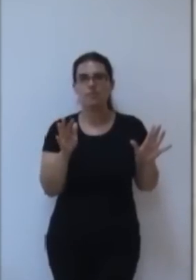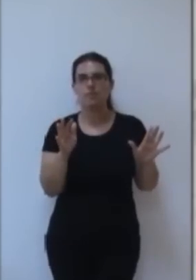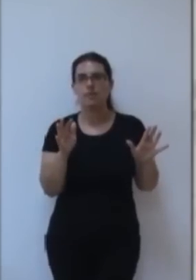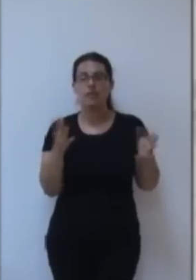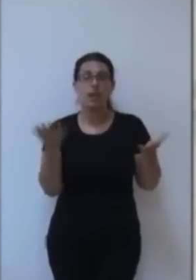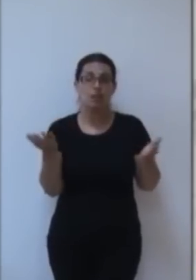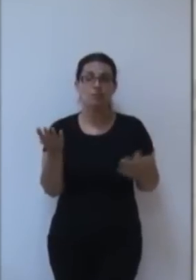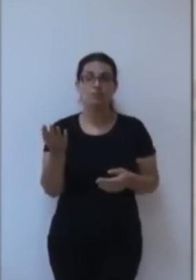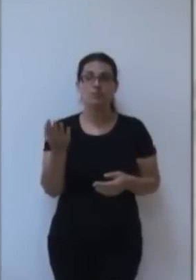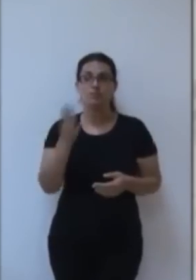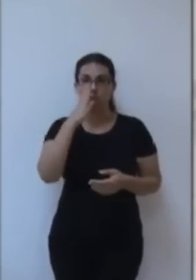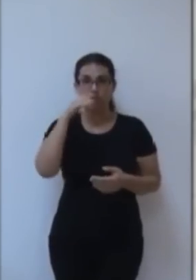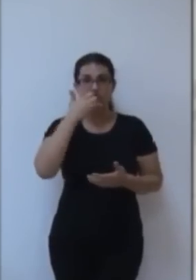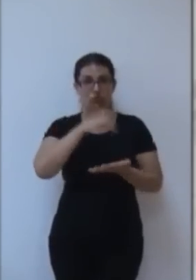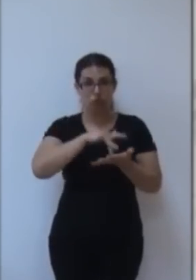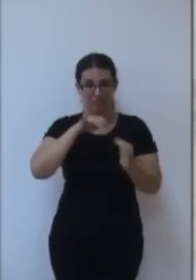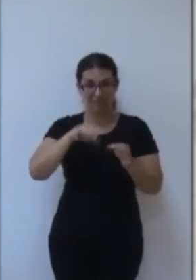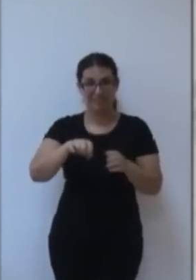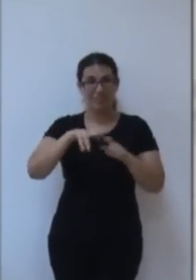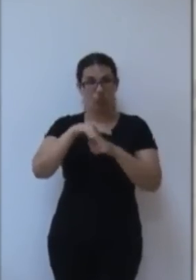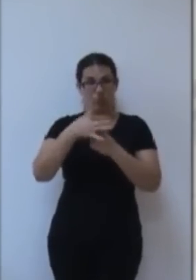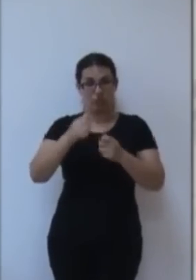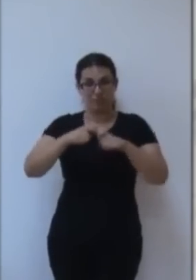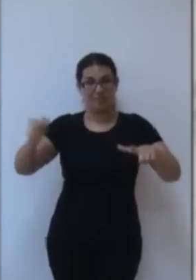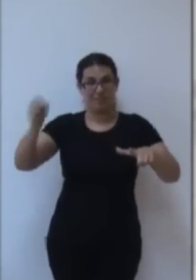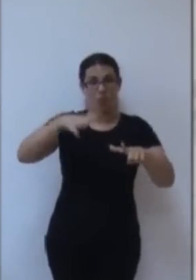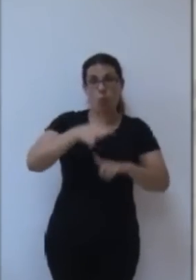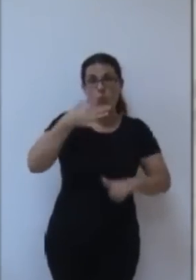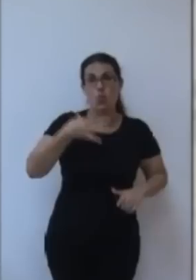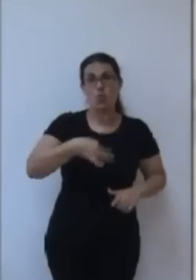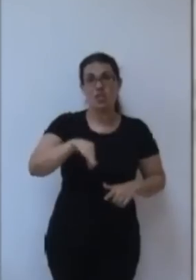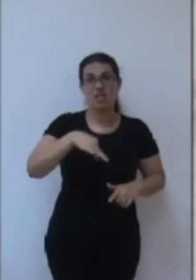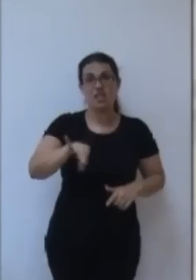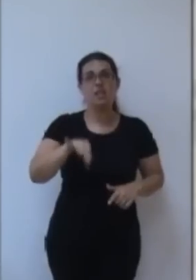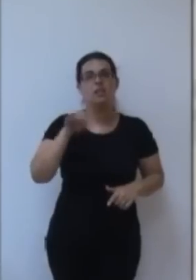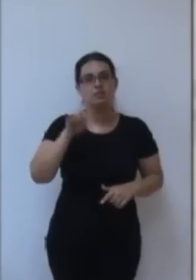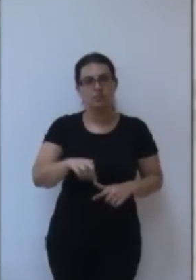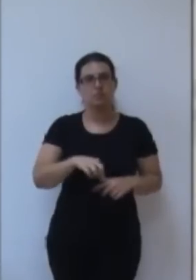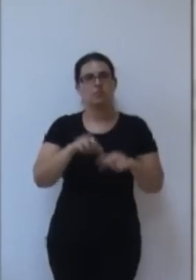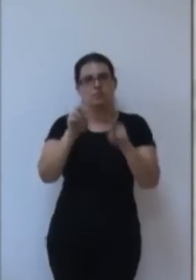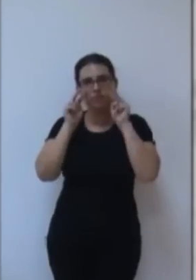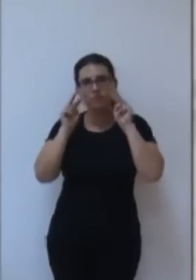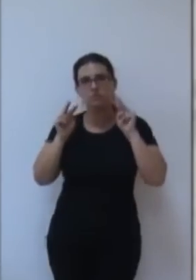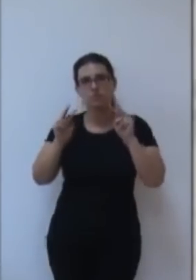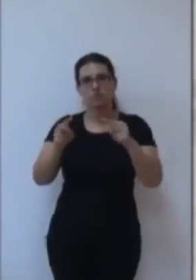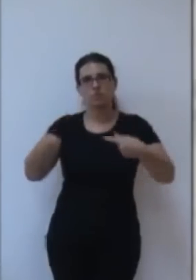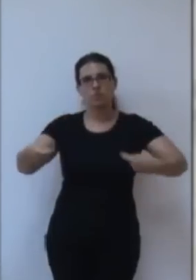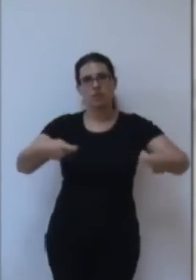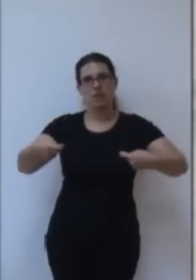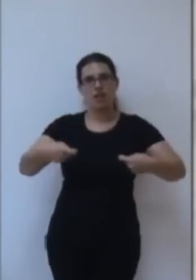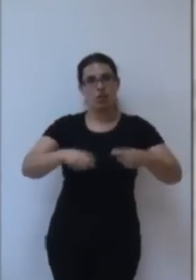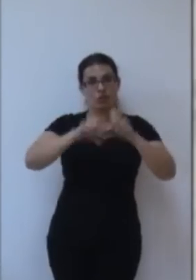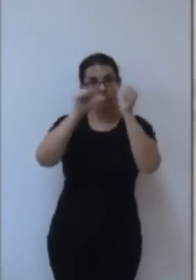Es que en ese momento quizás es cuando se convierte el foco del potencial de mercado en